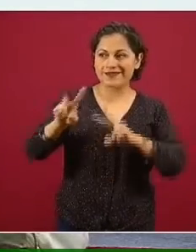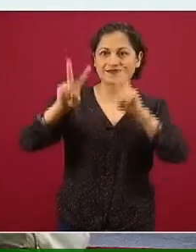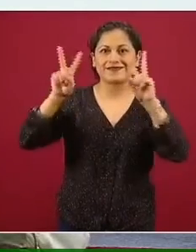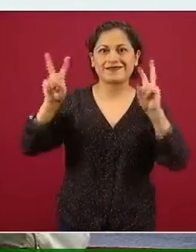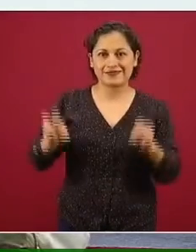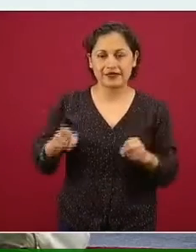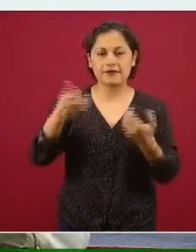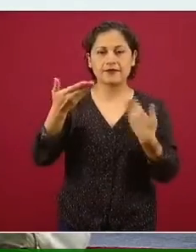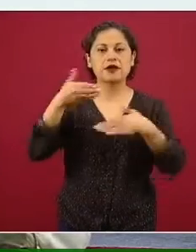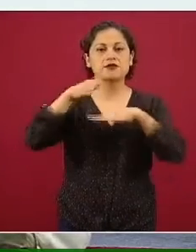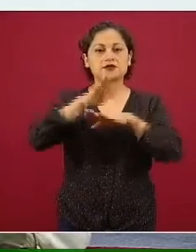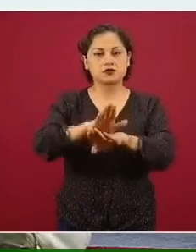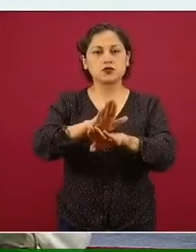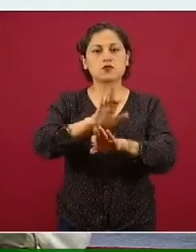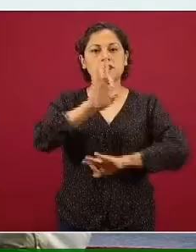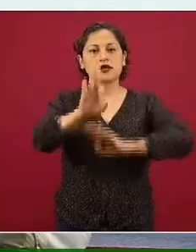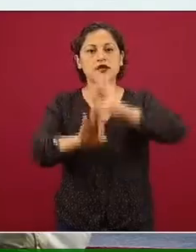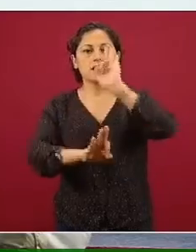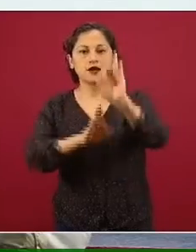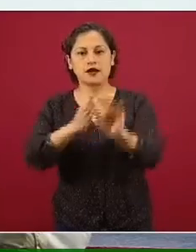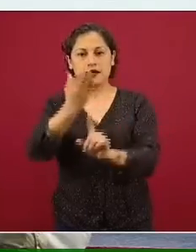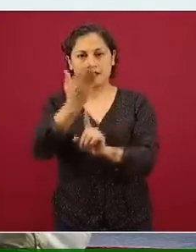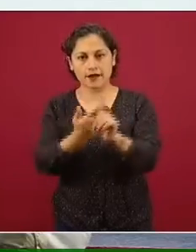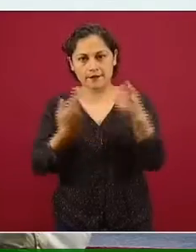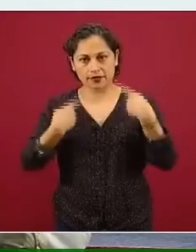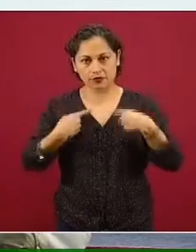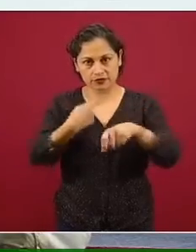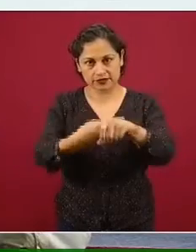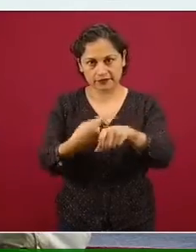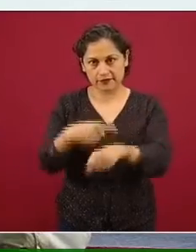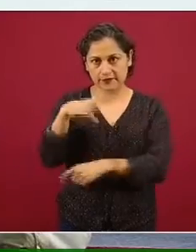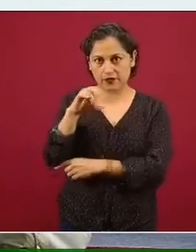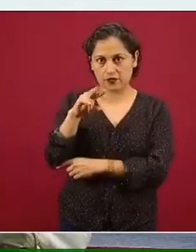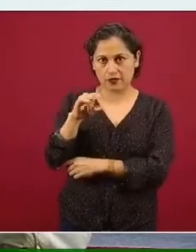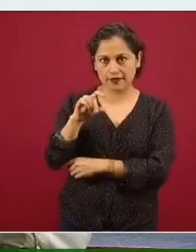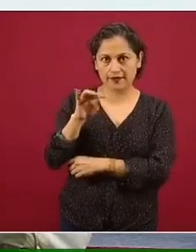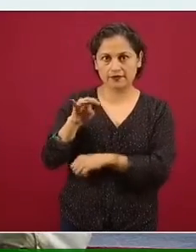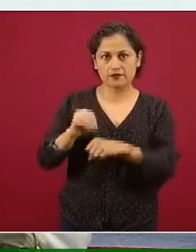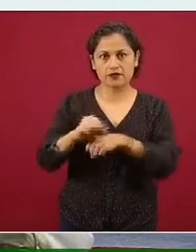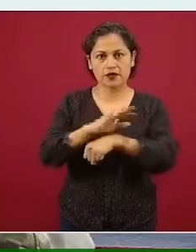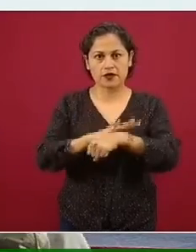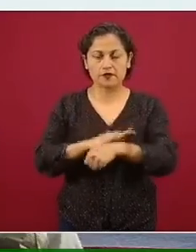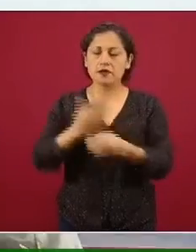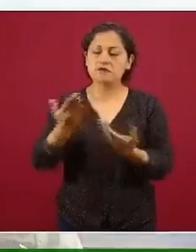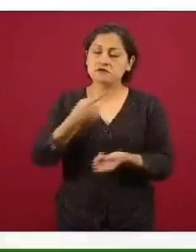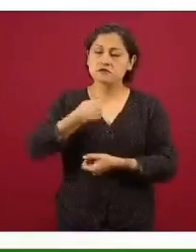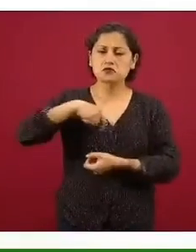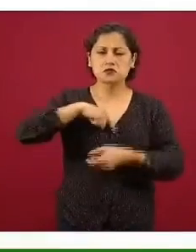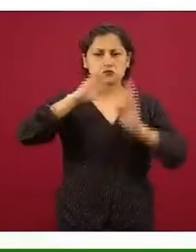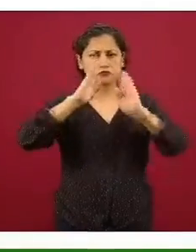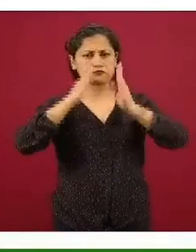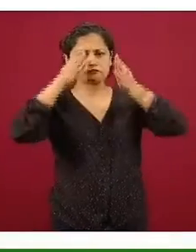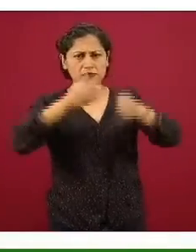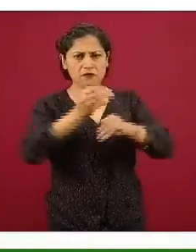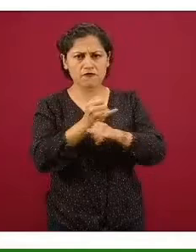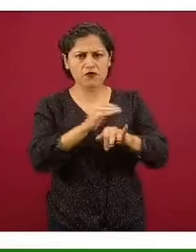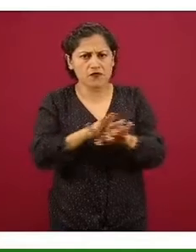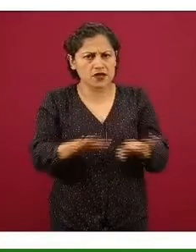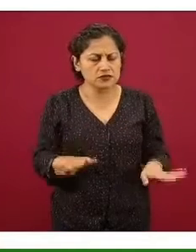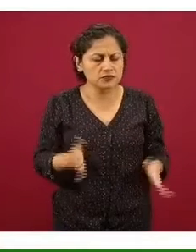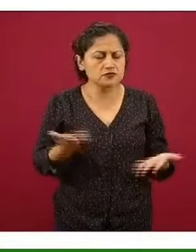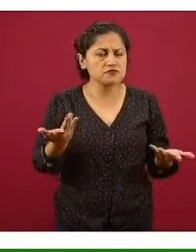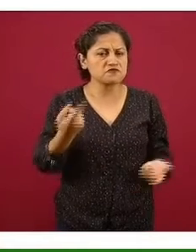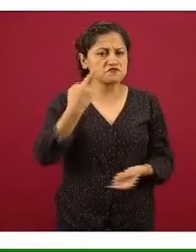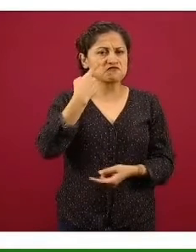la atención médica del paciente con COVID-19, el panorama internacional lo enfocamos un poco a cómo se ha